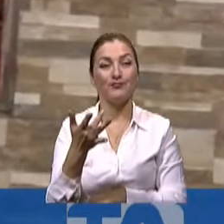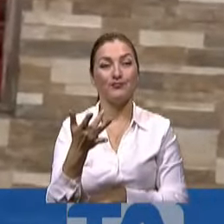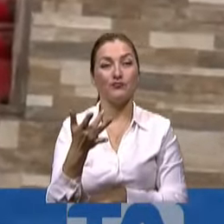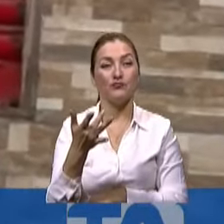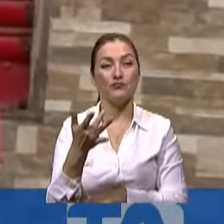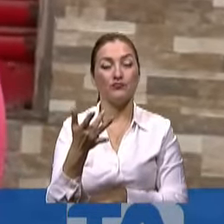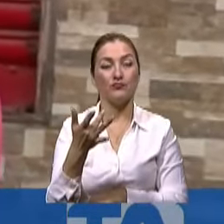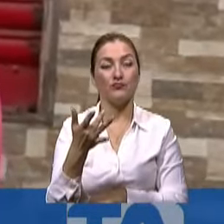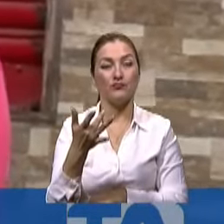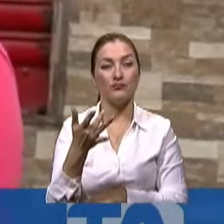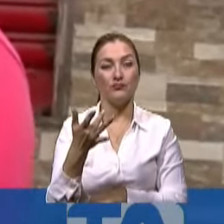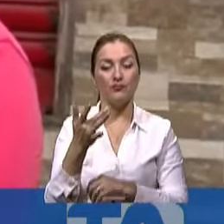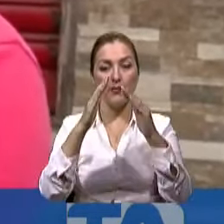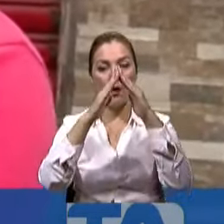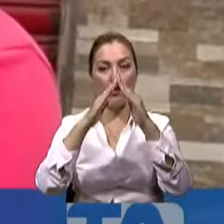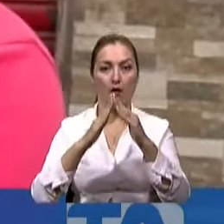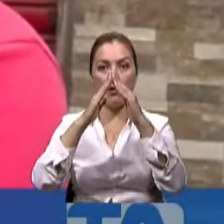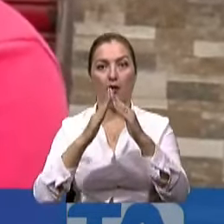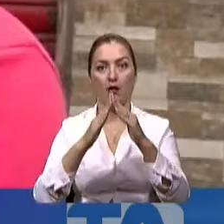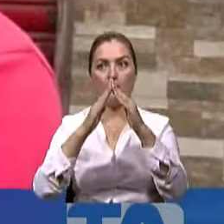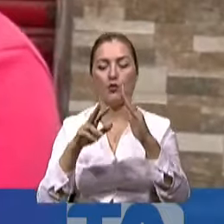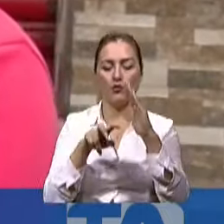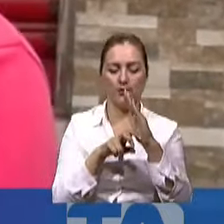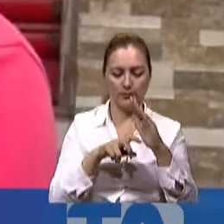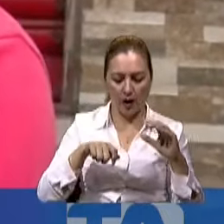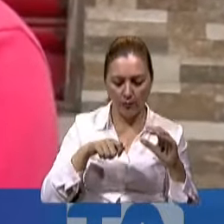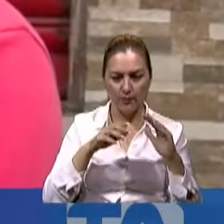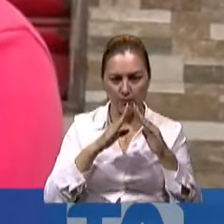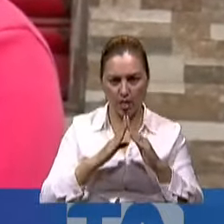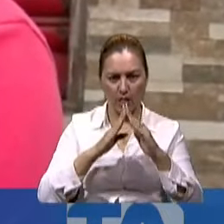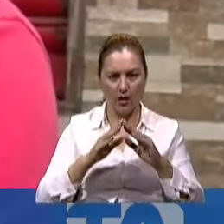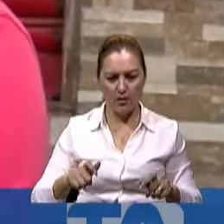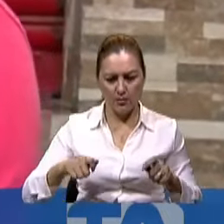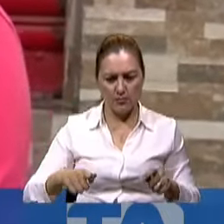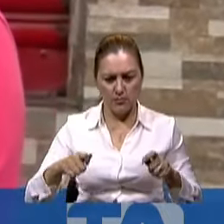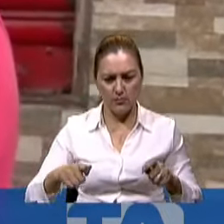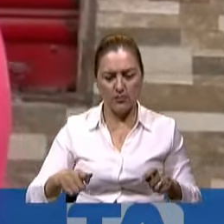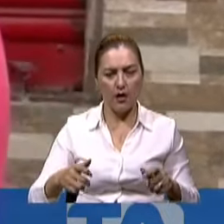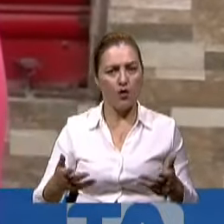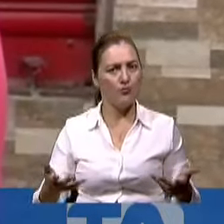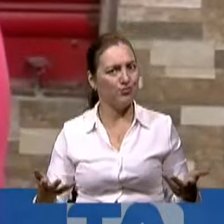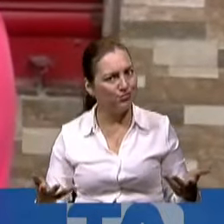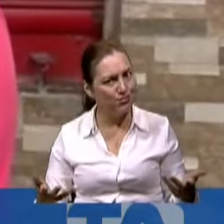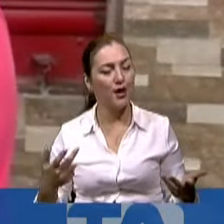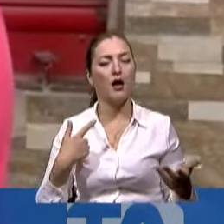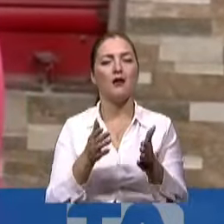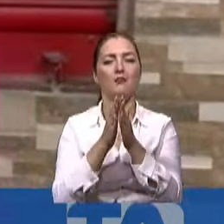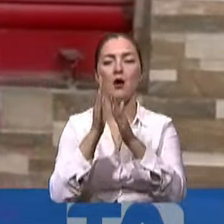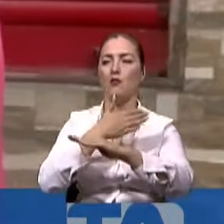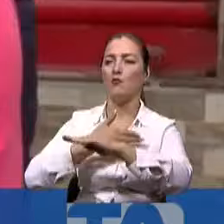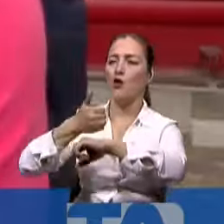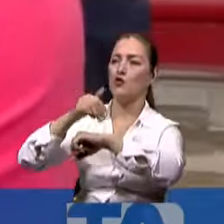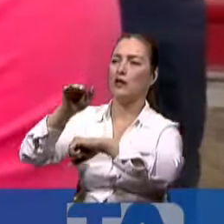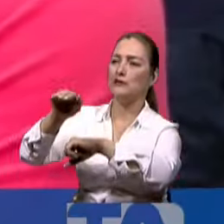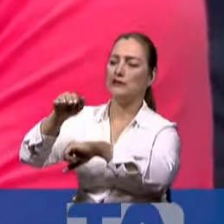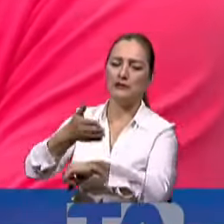comienzan a moverse por todo lado. Entonces, sería bueno y pedirle de favor a la persona, a las autoridades que